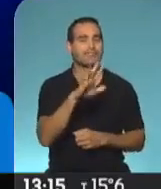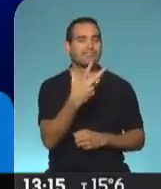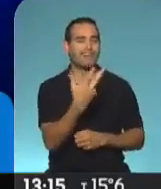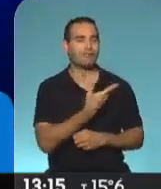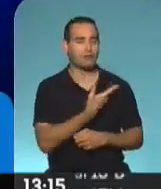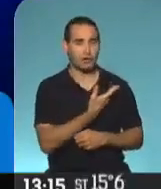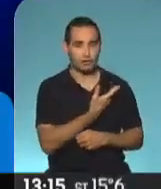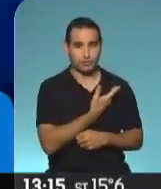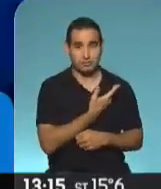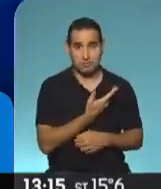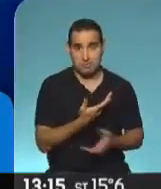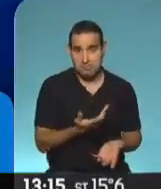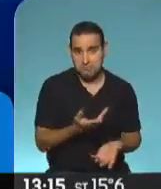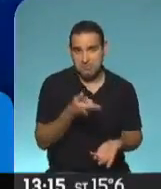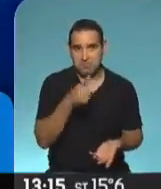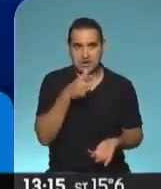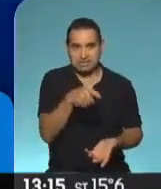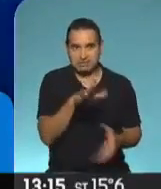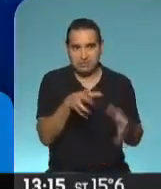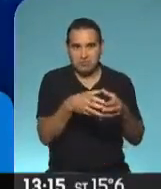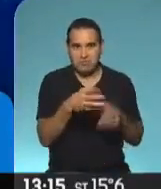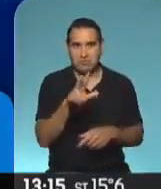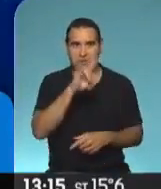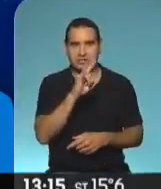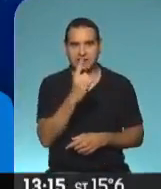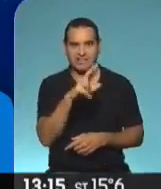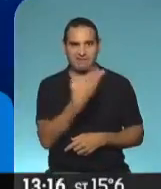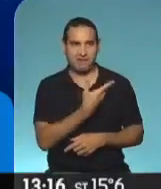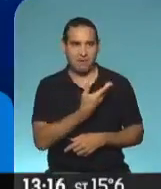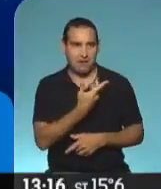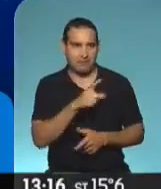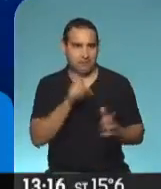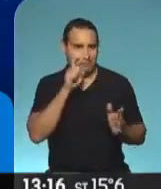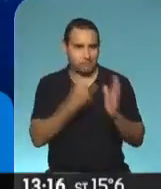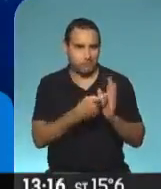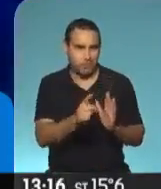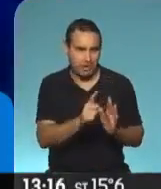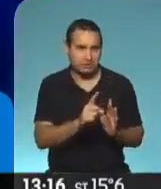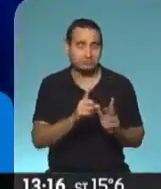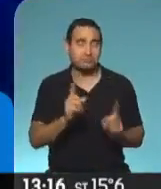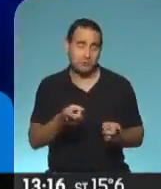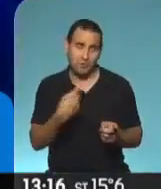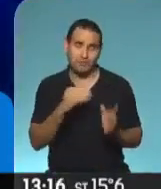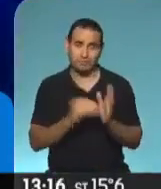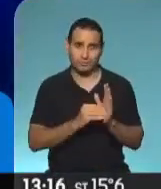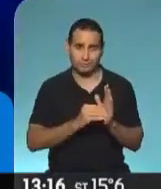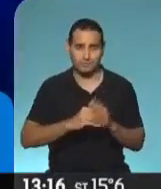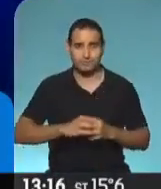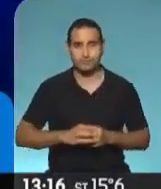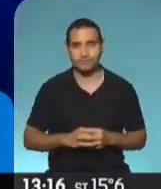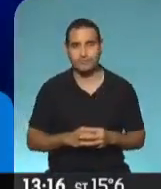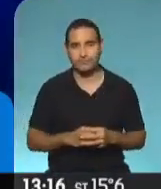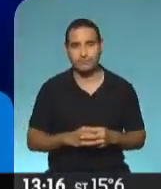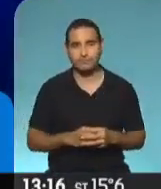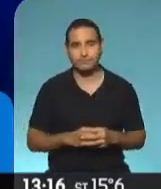por ejemplo, como si fuera, no sé, una organización clandestina y no una universidad del conurbano bonaerense. Claro, y pública. Claro. Bueno,